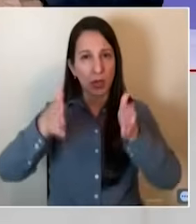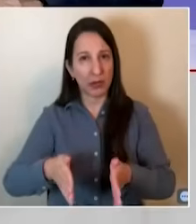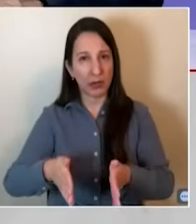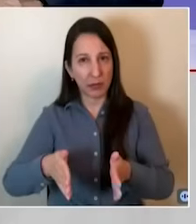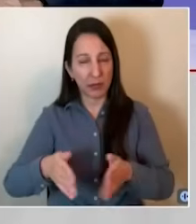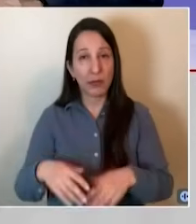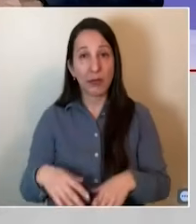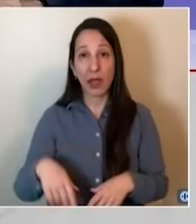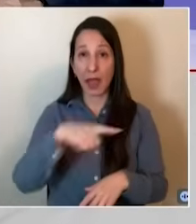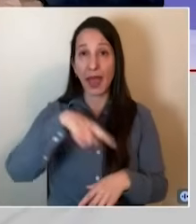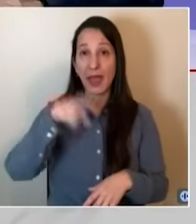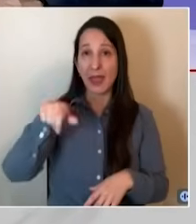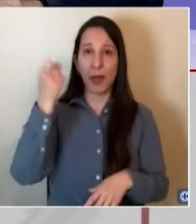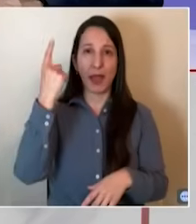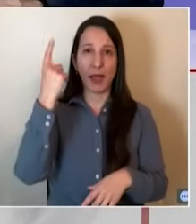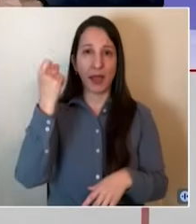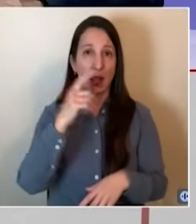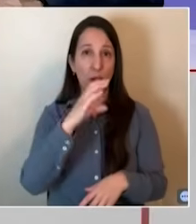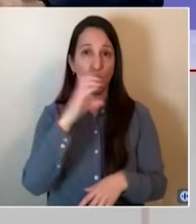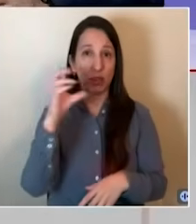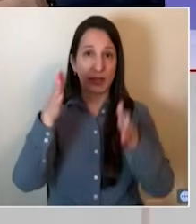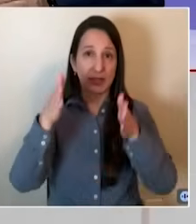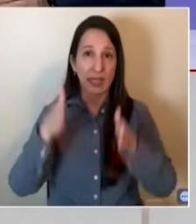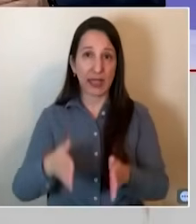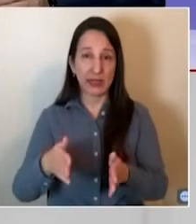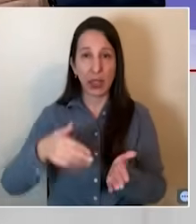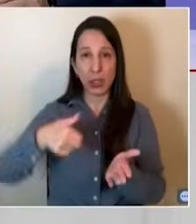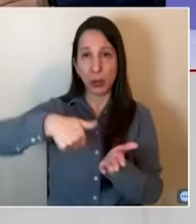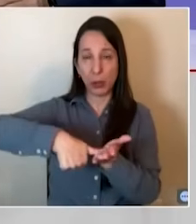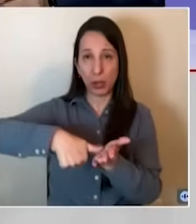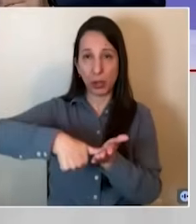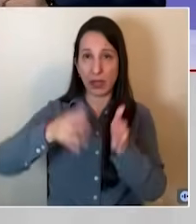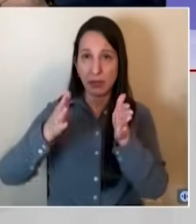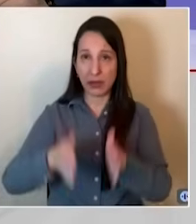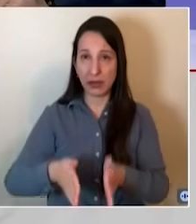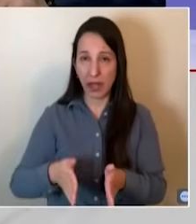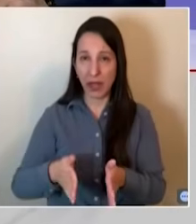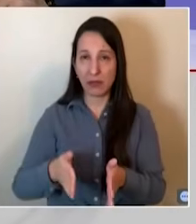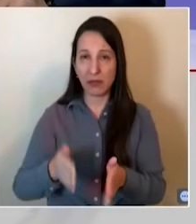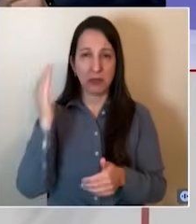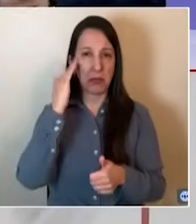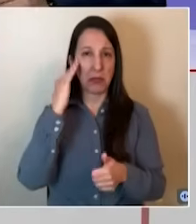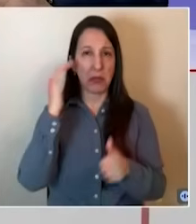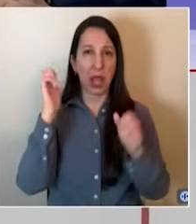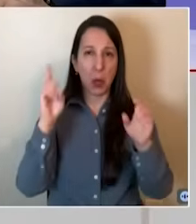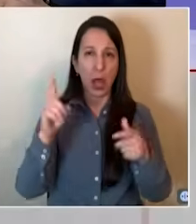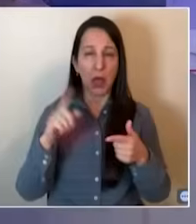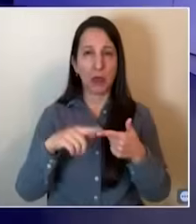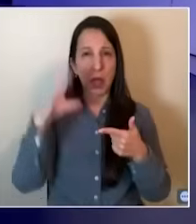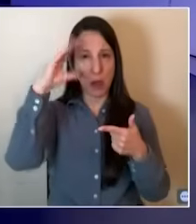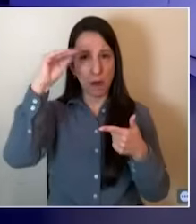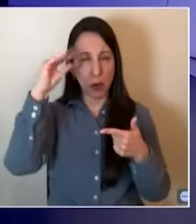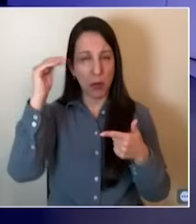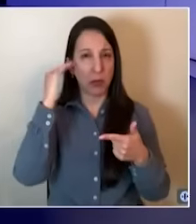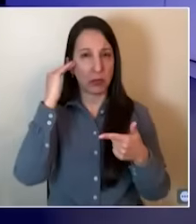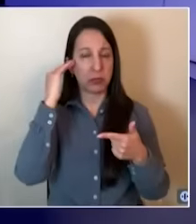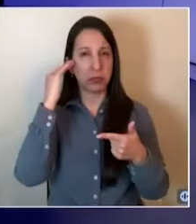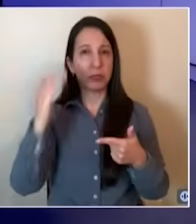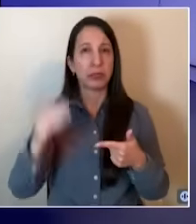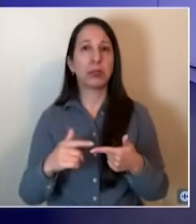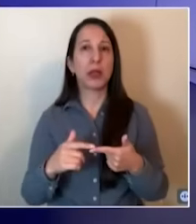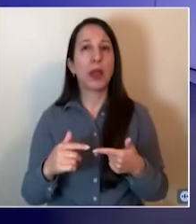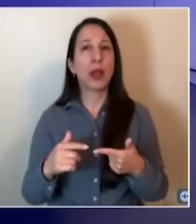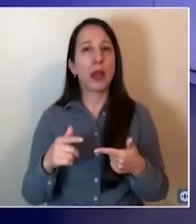el costarricense es un votante educado, informado, que toma